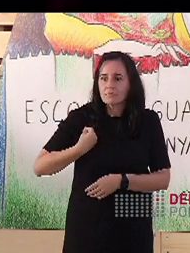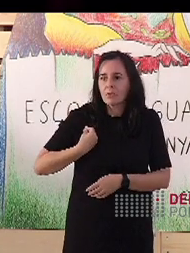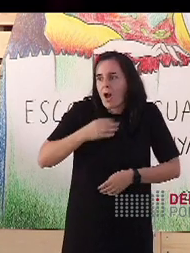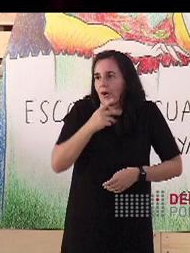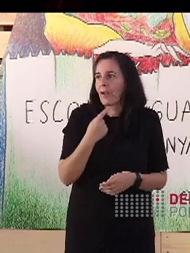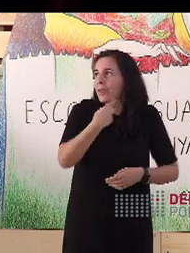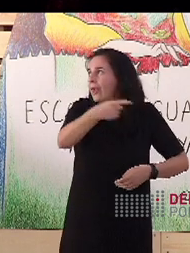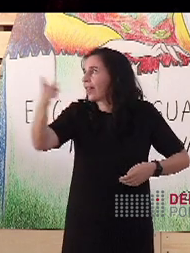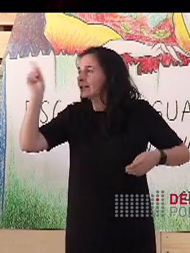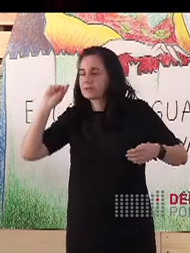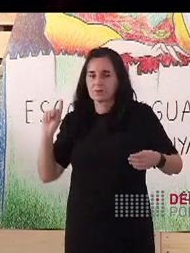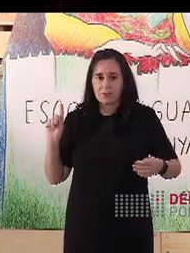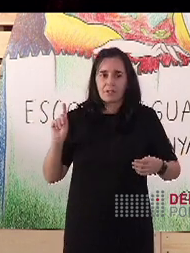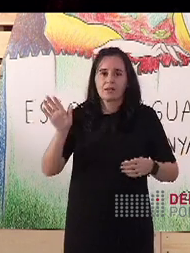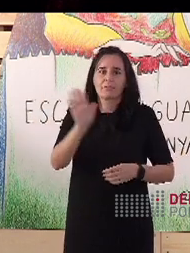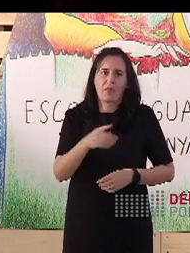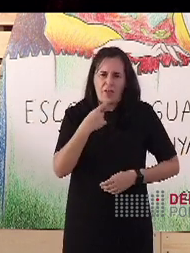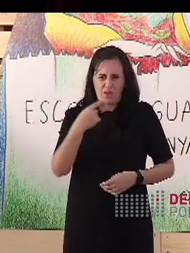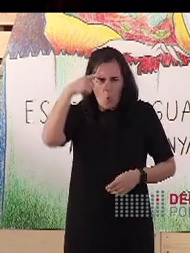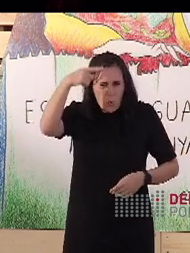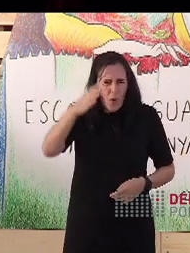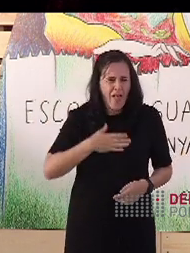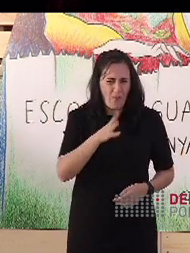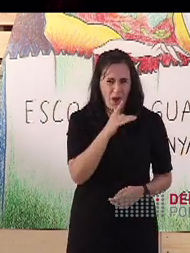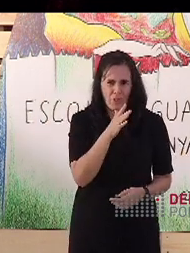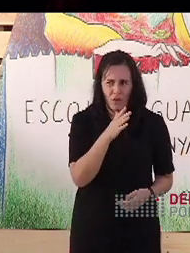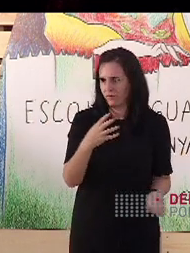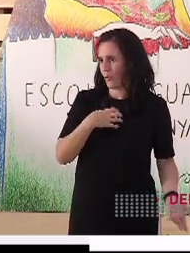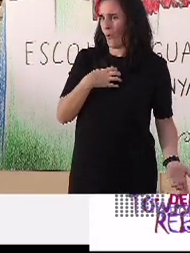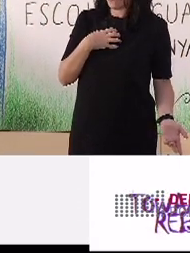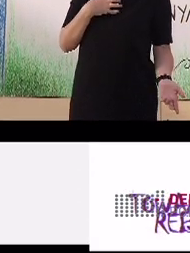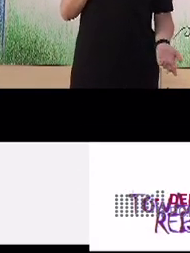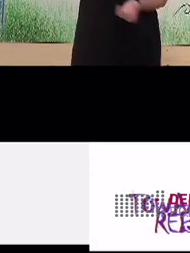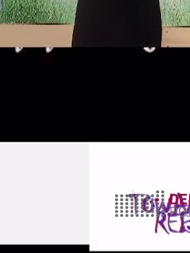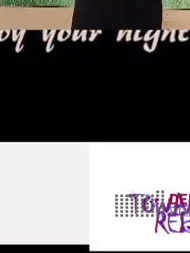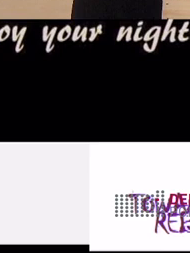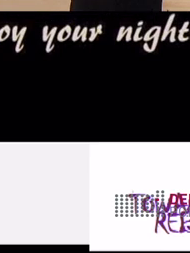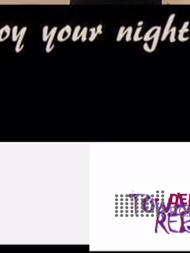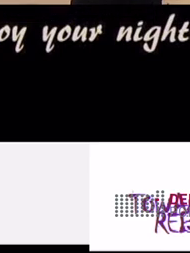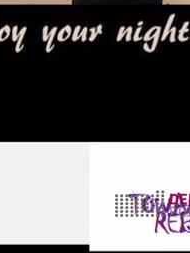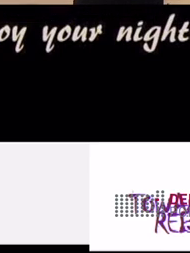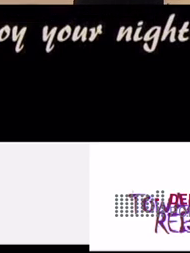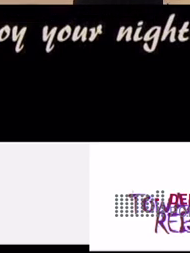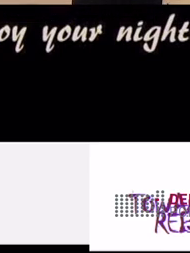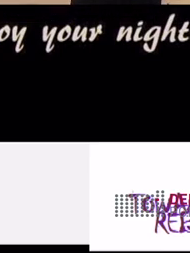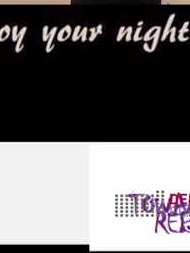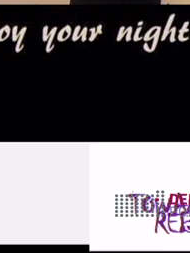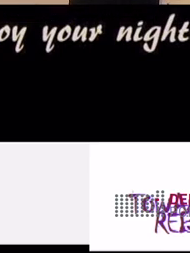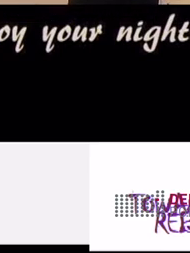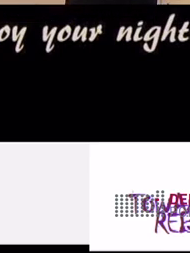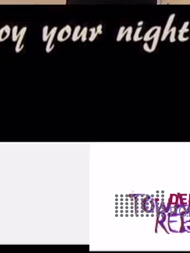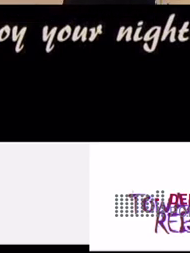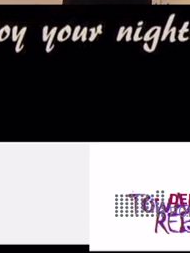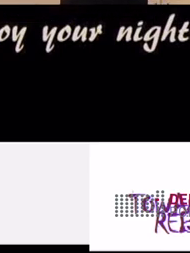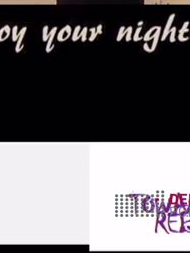al aire, ¿cómo que una cultura de la violación? ¿Cómo puede haber una cultura de la violación? Cultura que tenemos asociado como a una